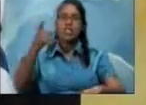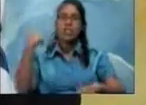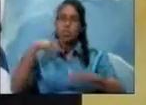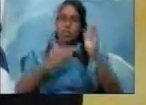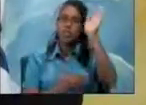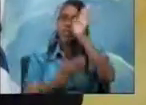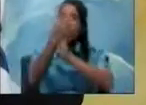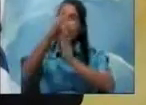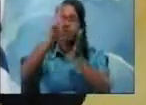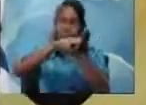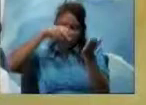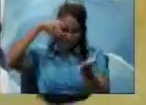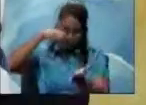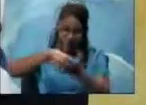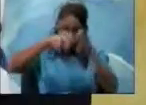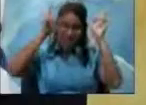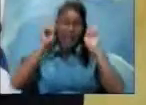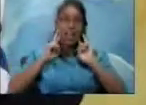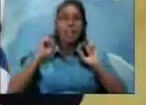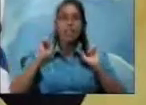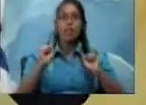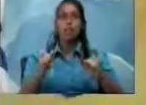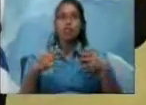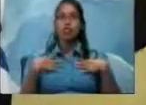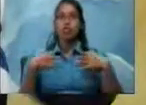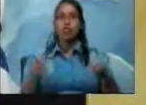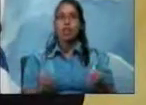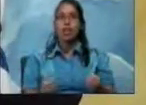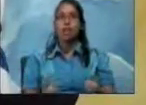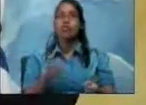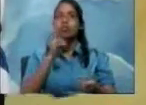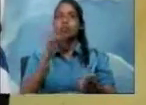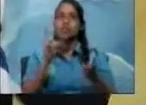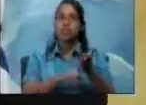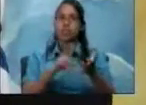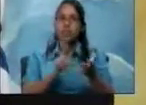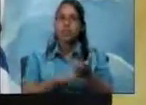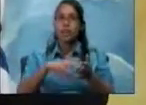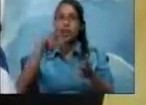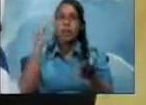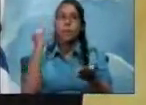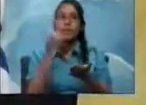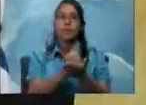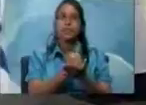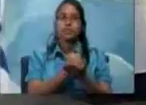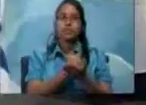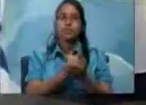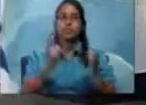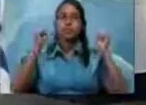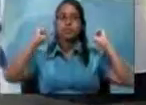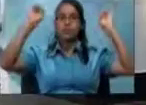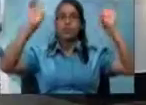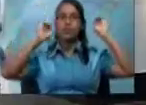delante de él como limpio sano y correcto que Dios me le bendiga y que Dios me le